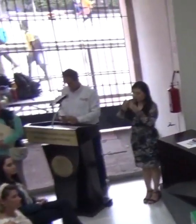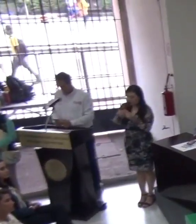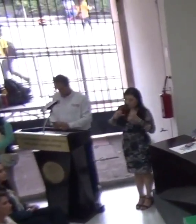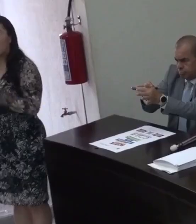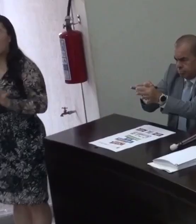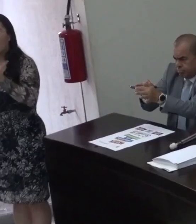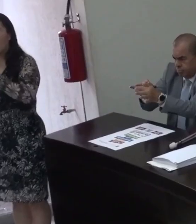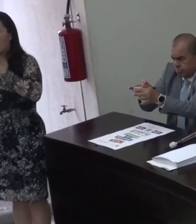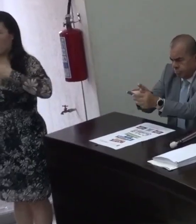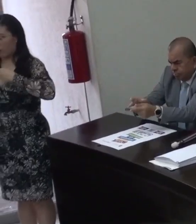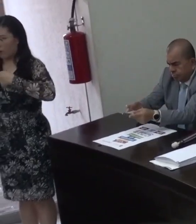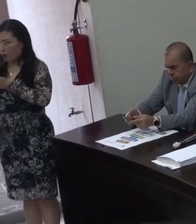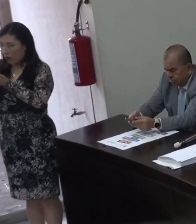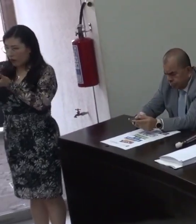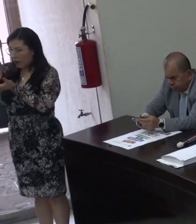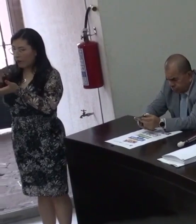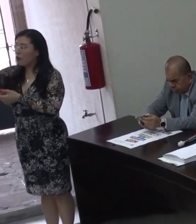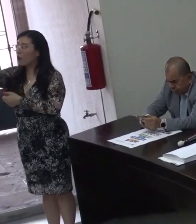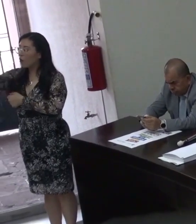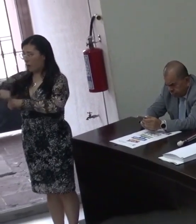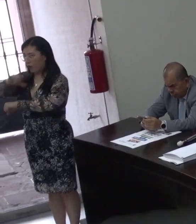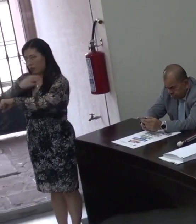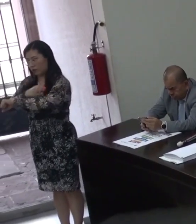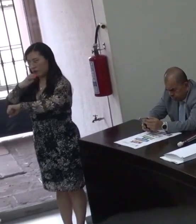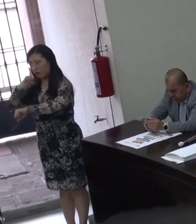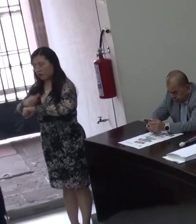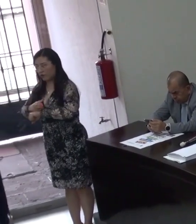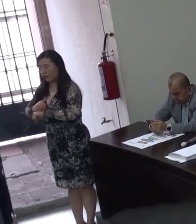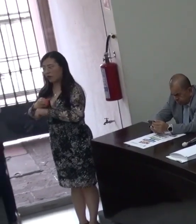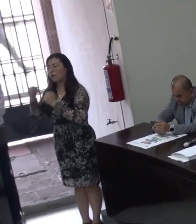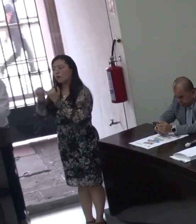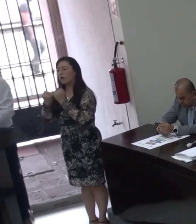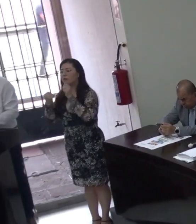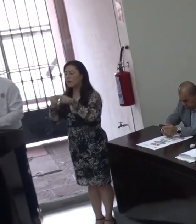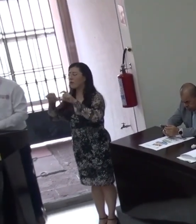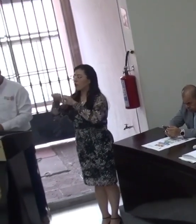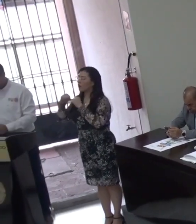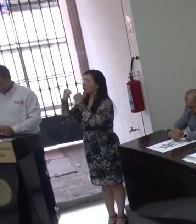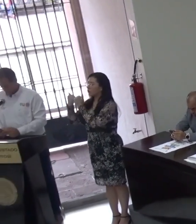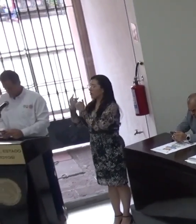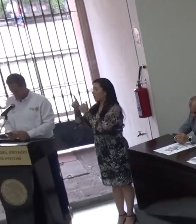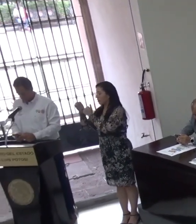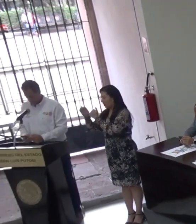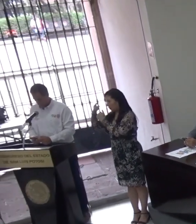diferentes a la consulta que se realizó la ocasión pasada, donde